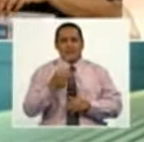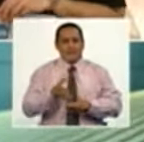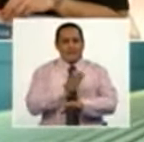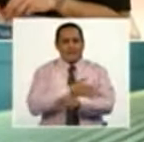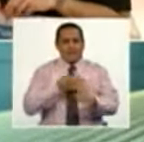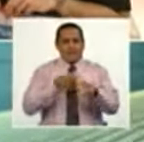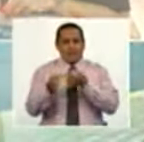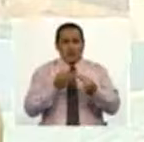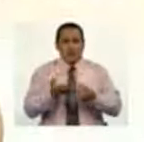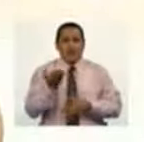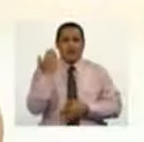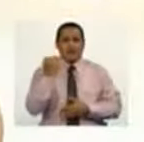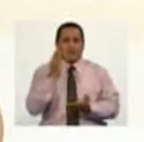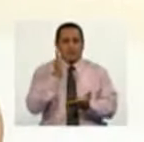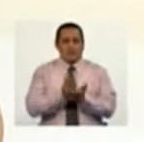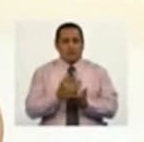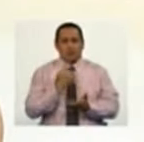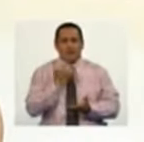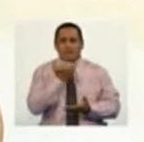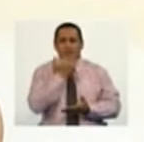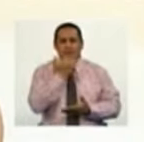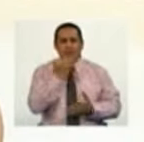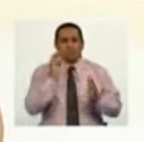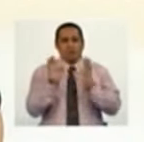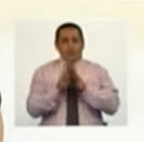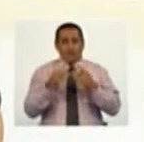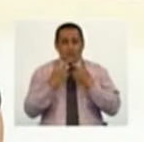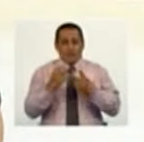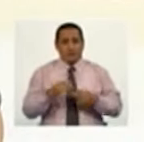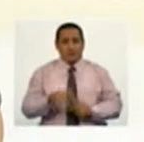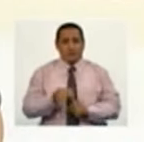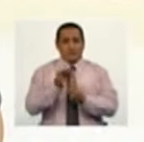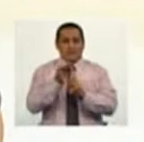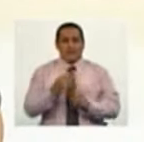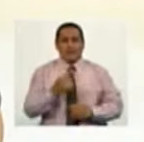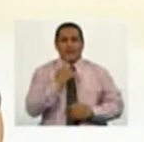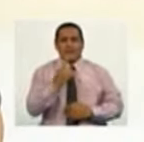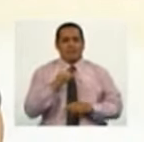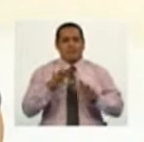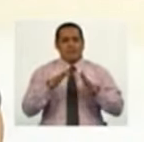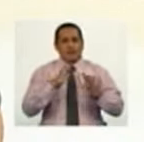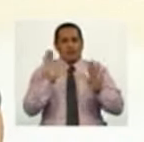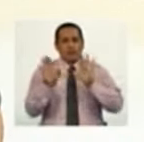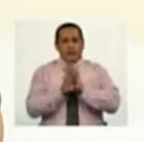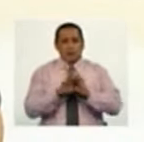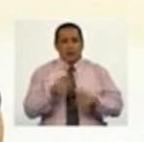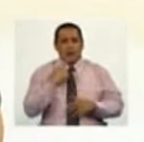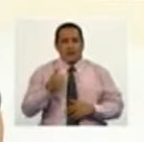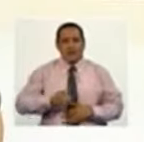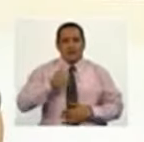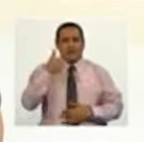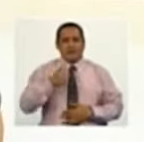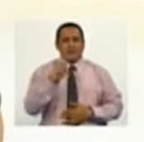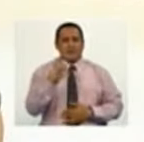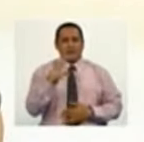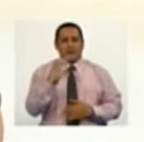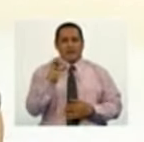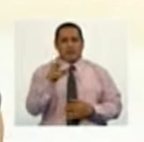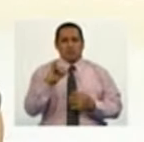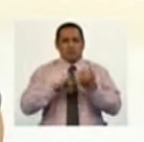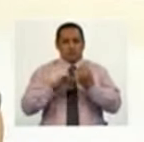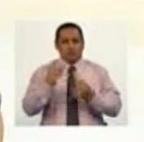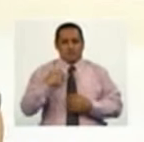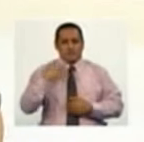había hecho en una sentencia anterior. Lo que ocurre, y en el caso en particular, es que aparentemente el jefe de Recursos Humanos ya